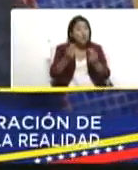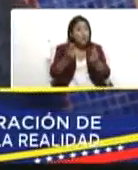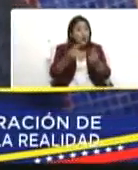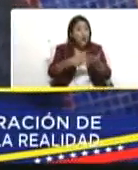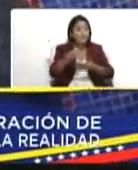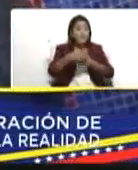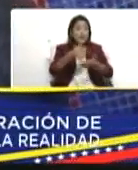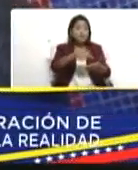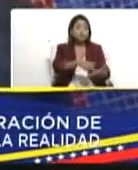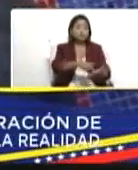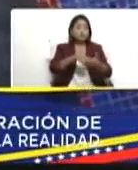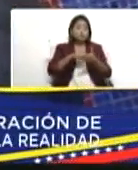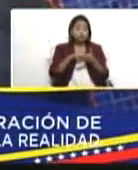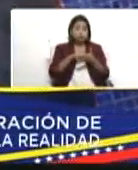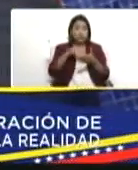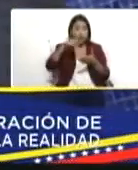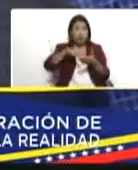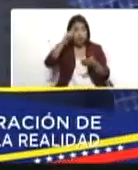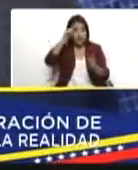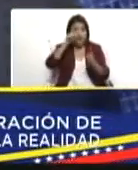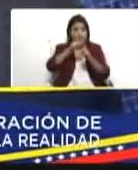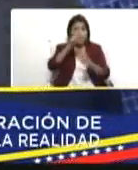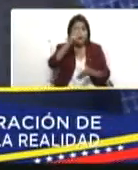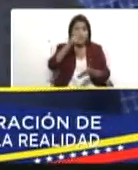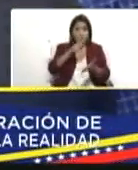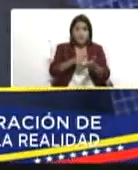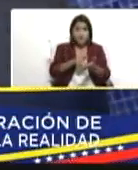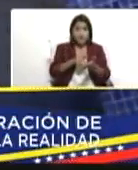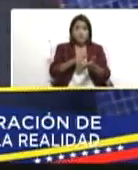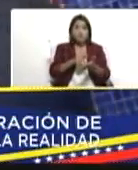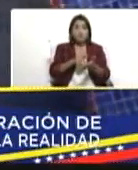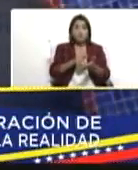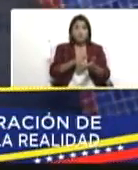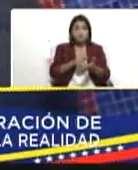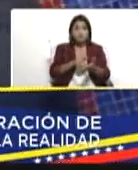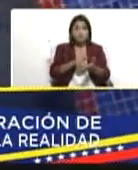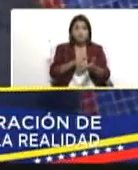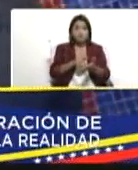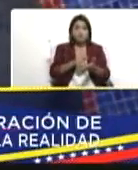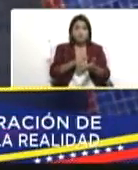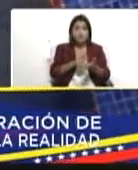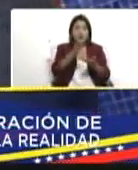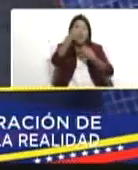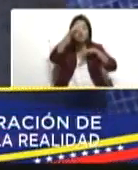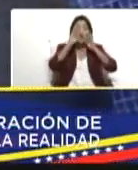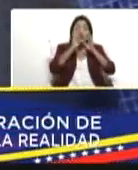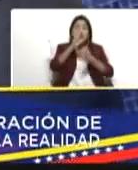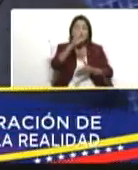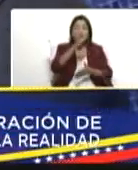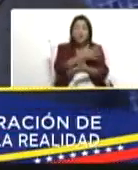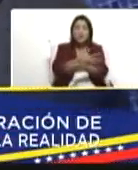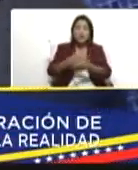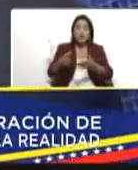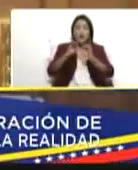3000 bases de misiones socialistas y pasar los 5 millones de familias atendidas